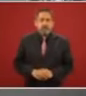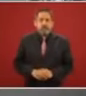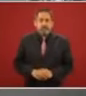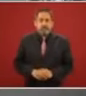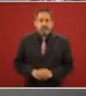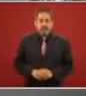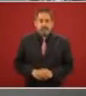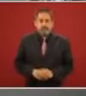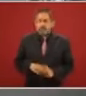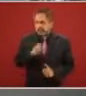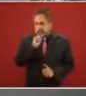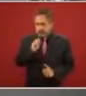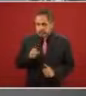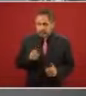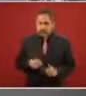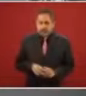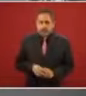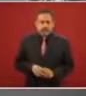Y